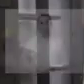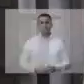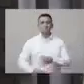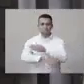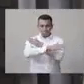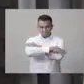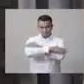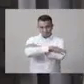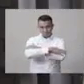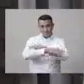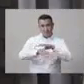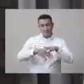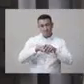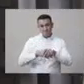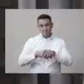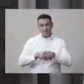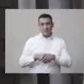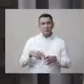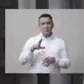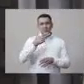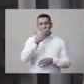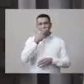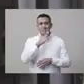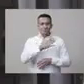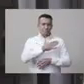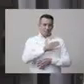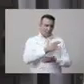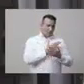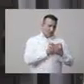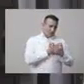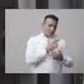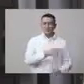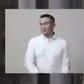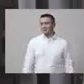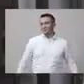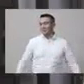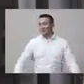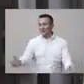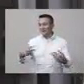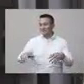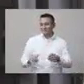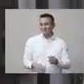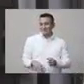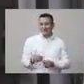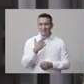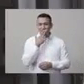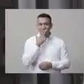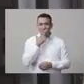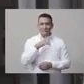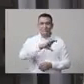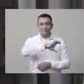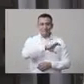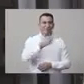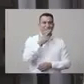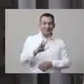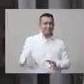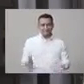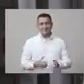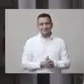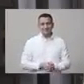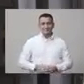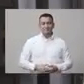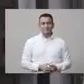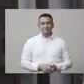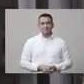Les saludo a todas y todos con aprecio. Agradezco su atención. Tengo tres temas importantes que